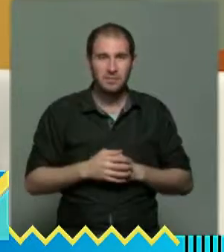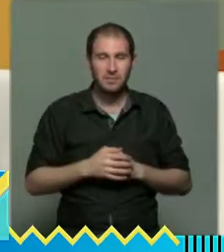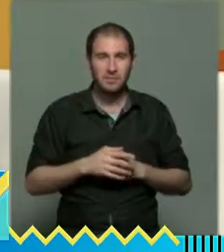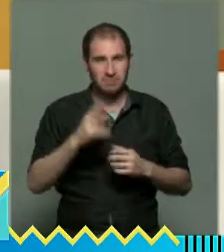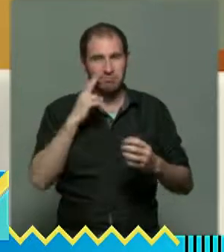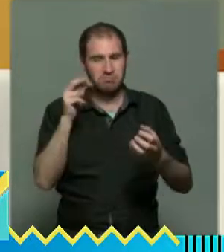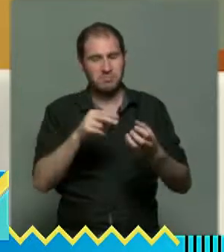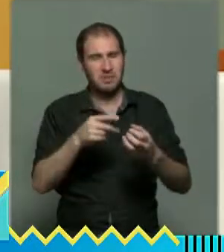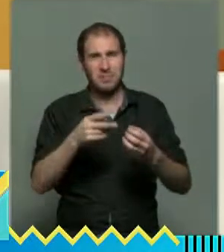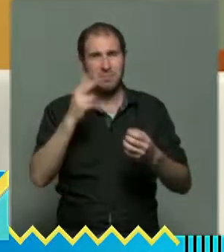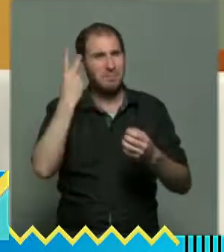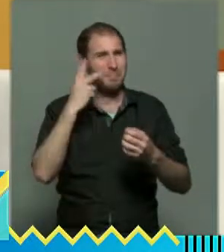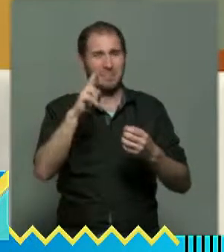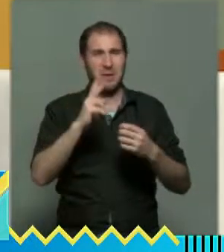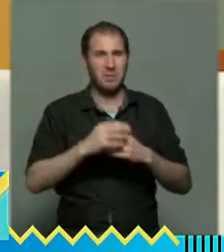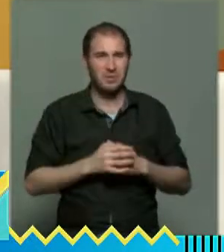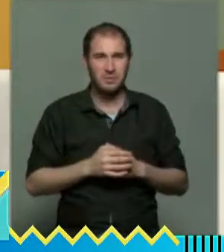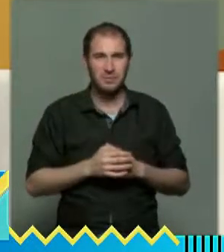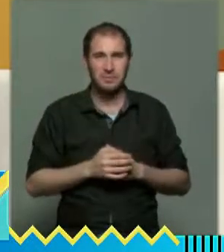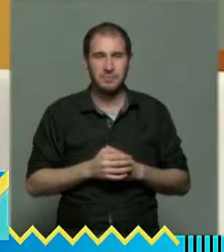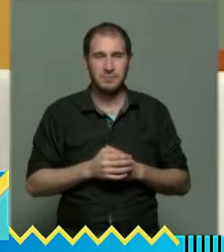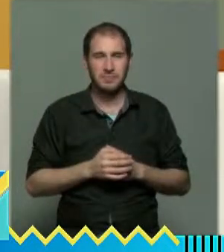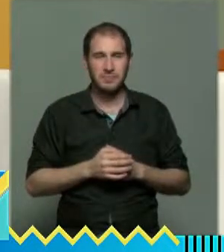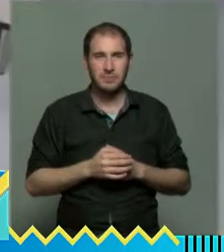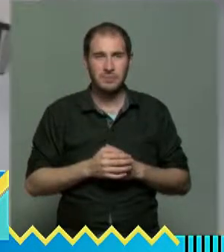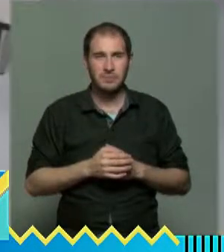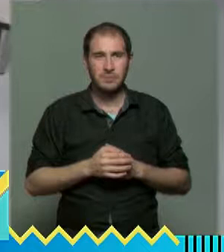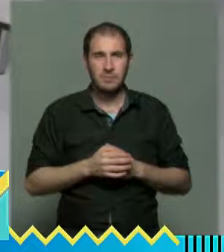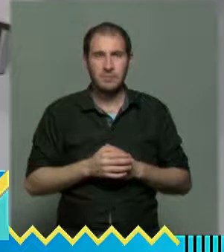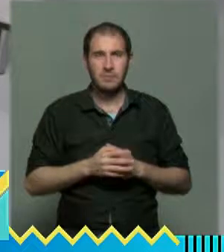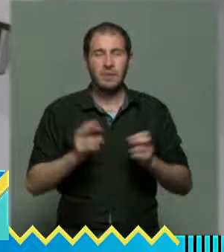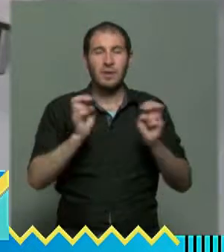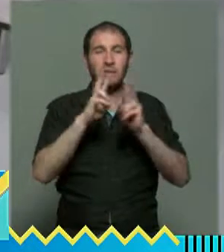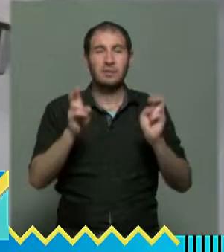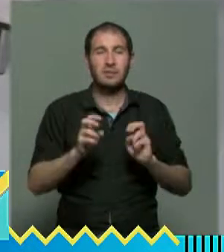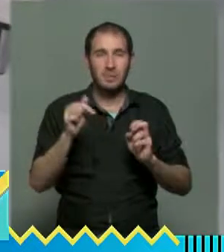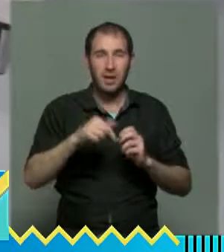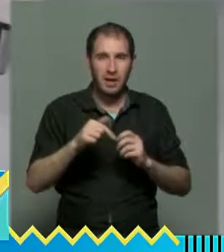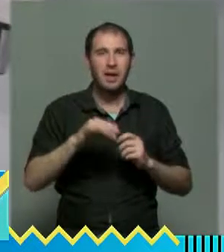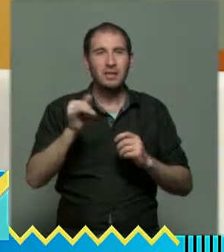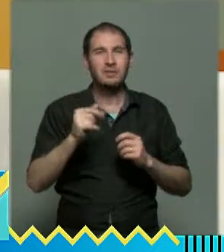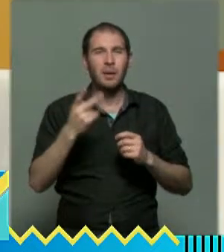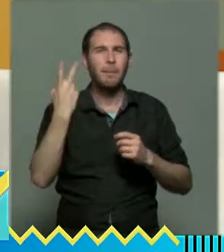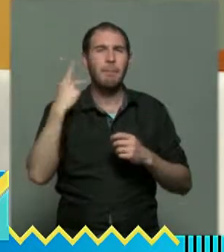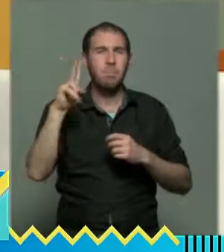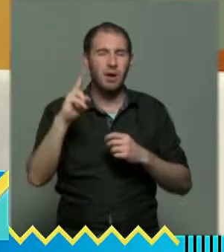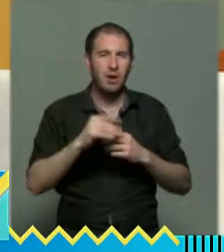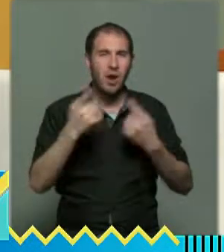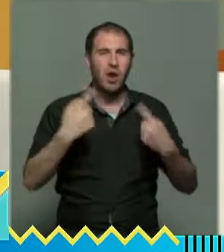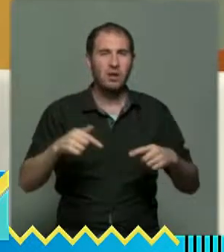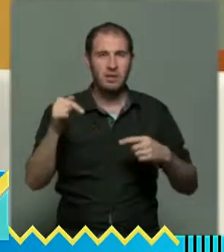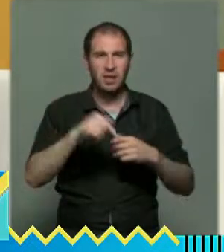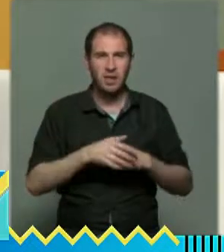ve que es mucho más perjudicial de lo que uno ve. Bueno, y este tema que sí agrava tremendamente la